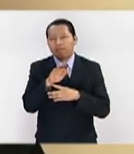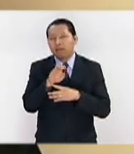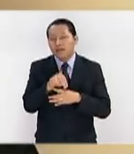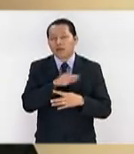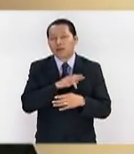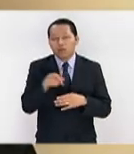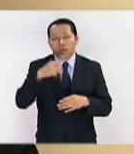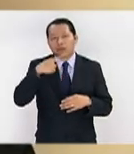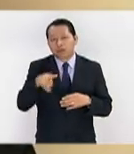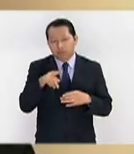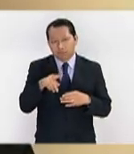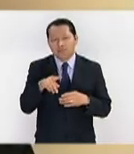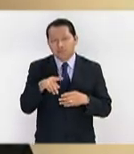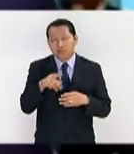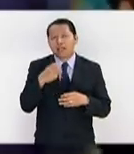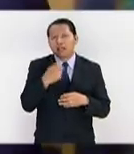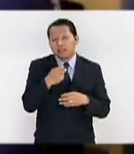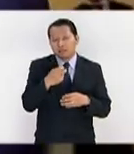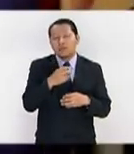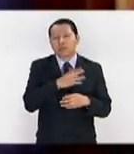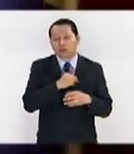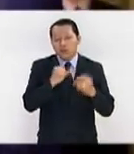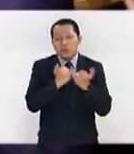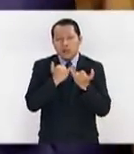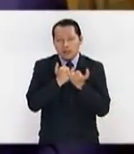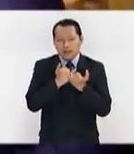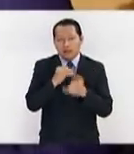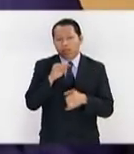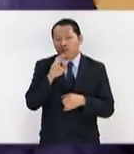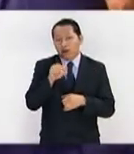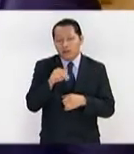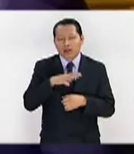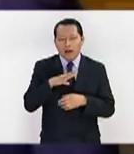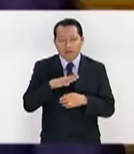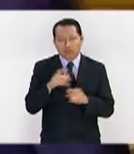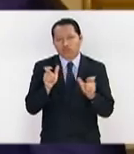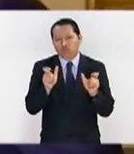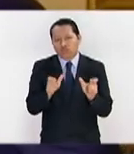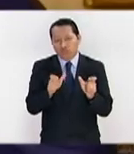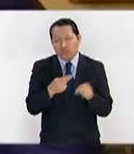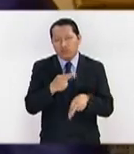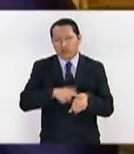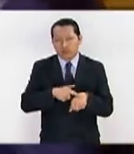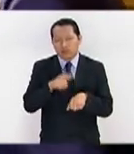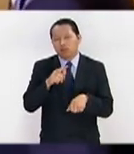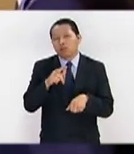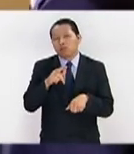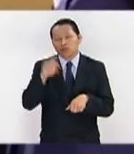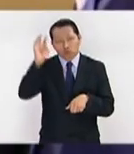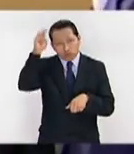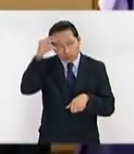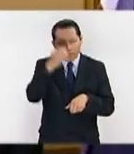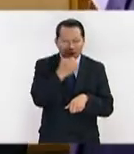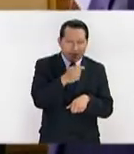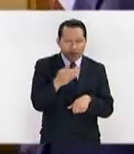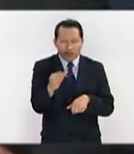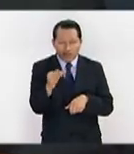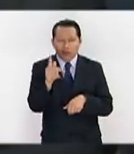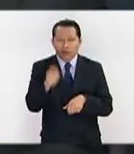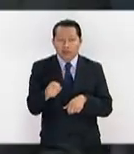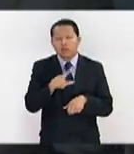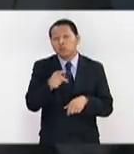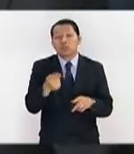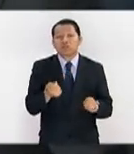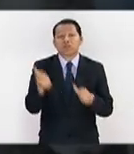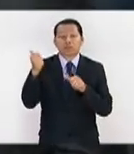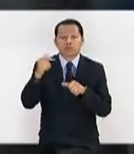podría acusarle pronto a él y a su hijo. Flynn fue asesor de seguridad nacional de Trump entre enero y febrero. Después fue